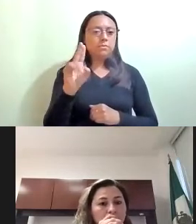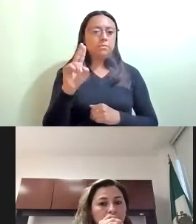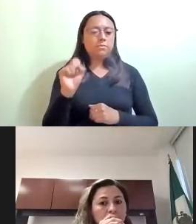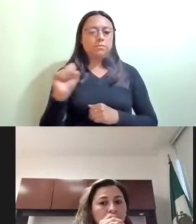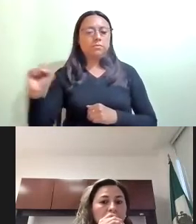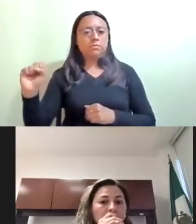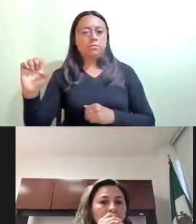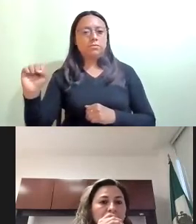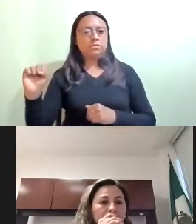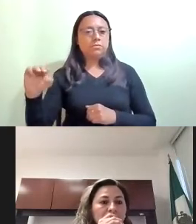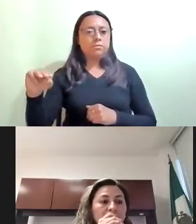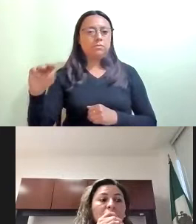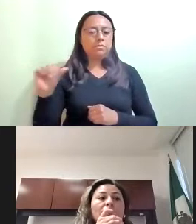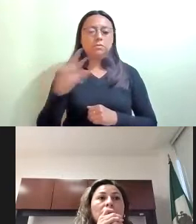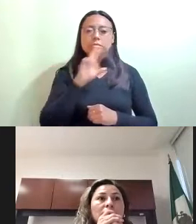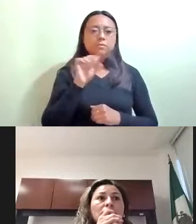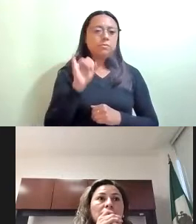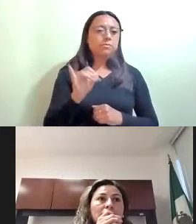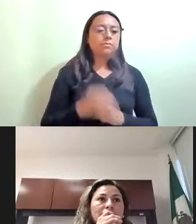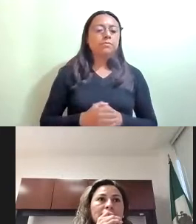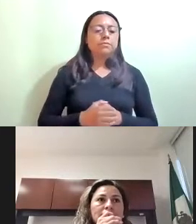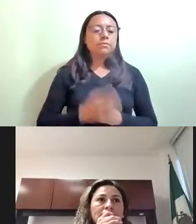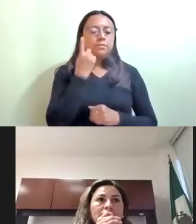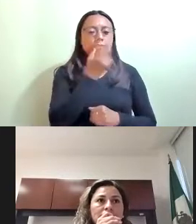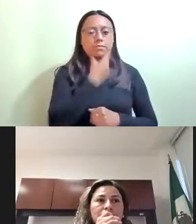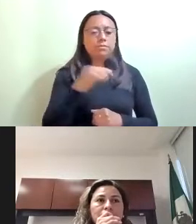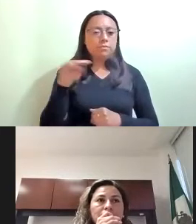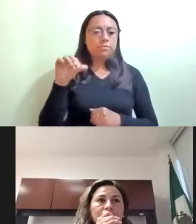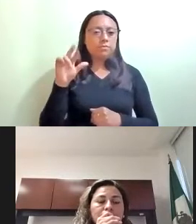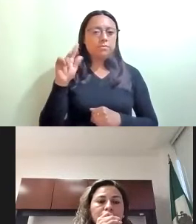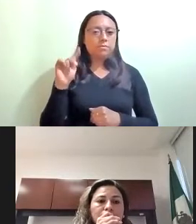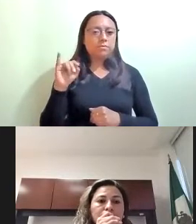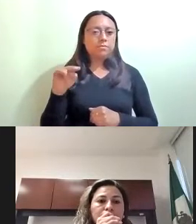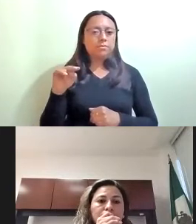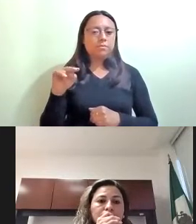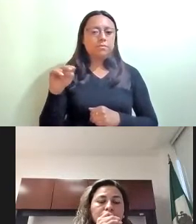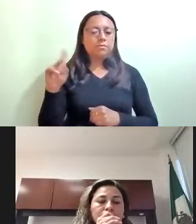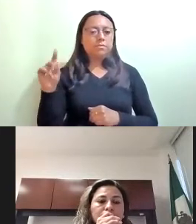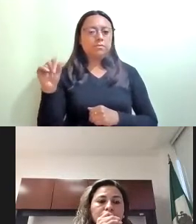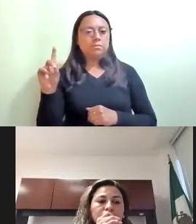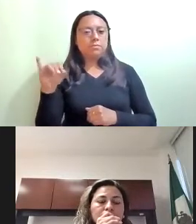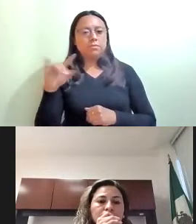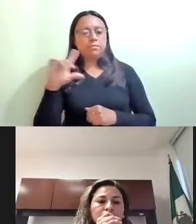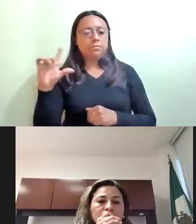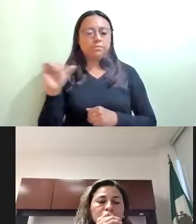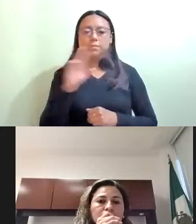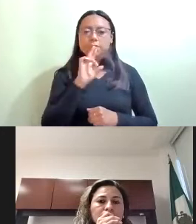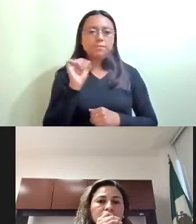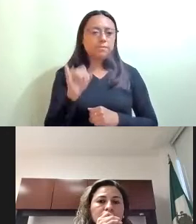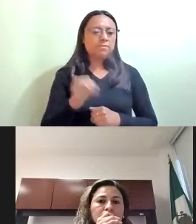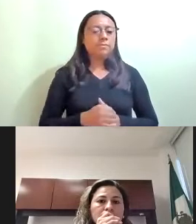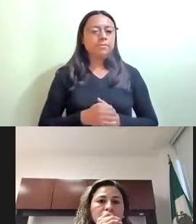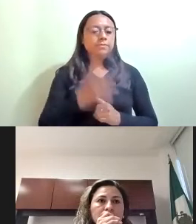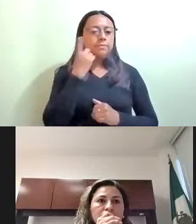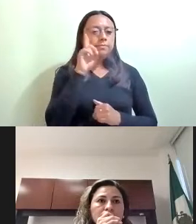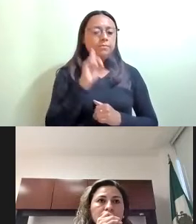favor. Gracias, diputado. Diputado José Martín Padilla Sánchez. Martín Padilla, a favor. Muchas gracias, diputado. Diputada